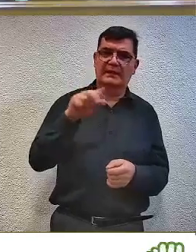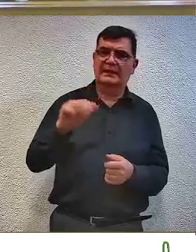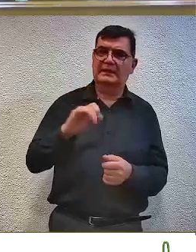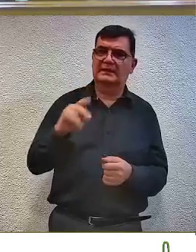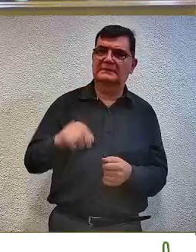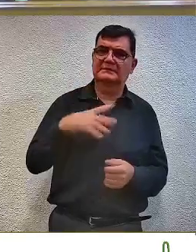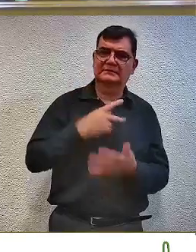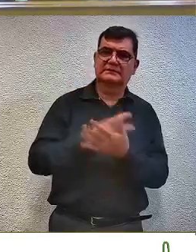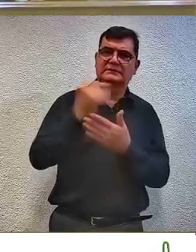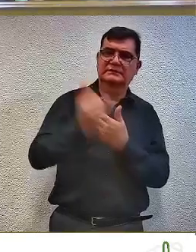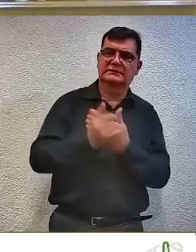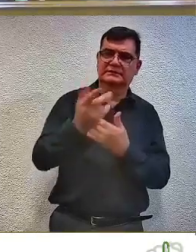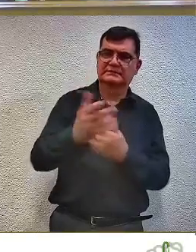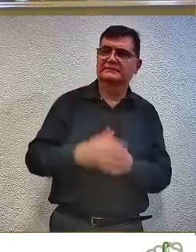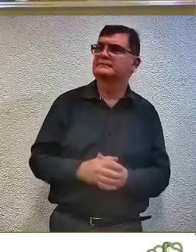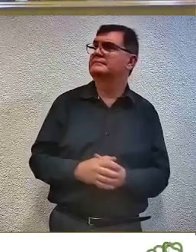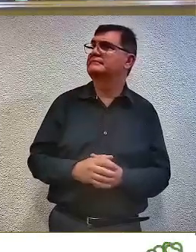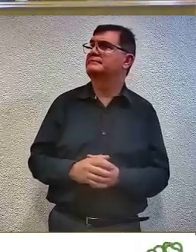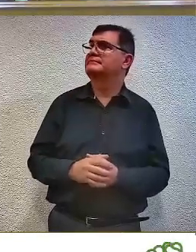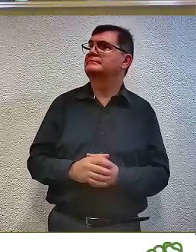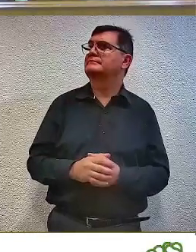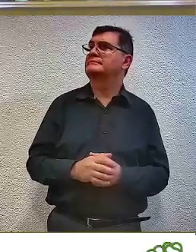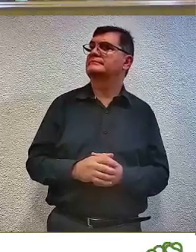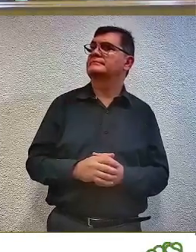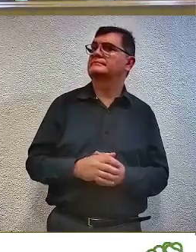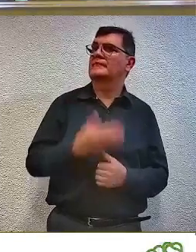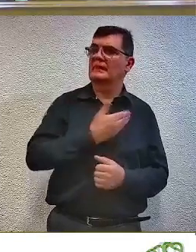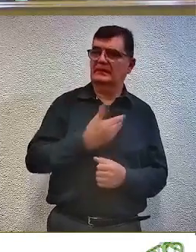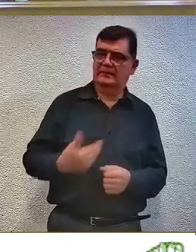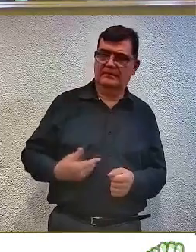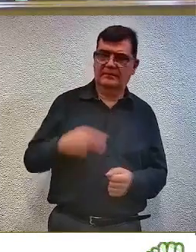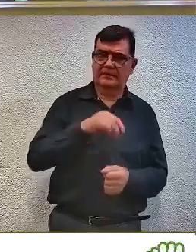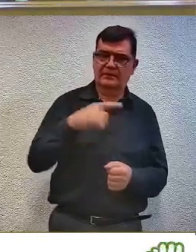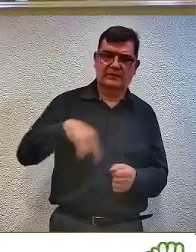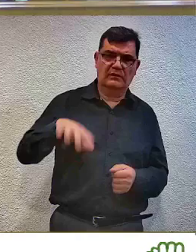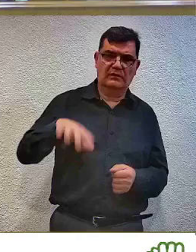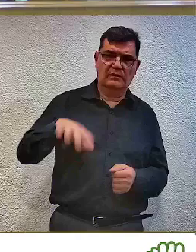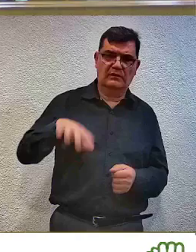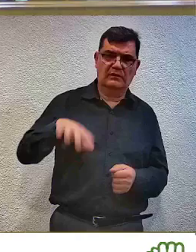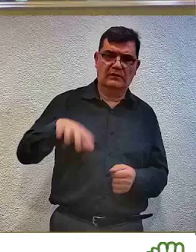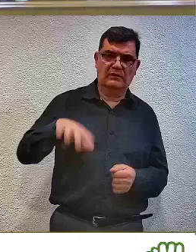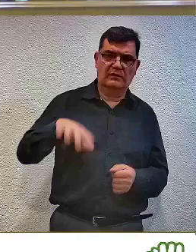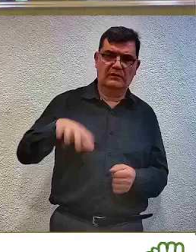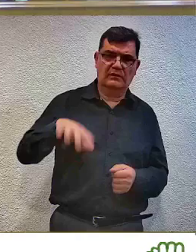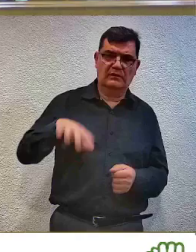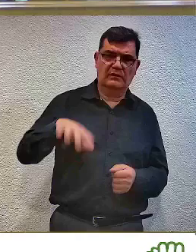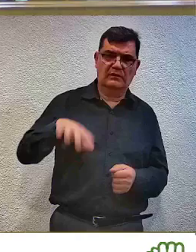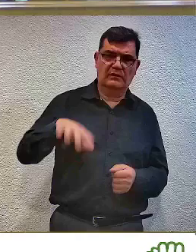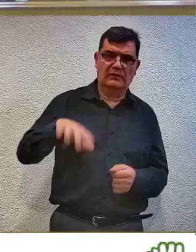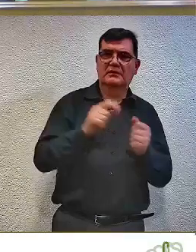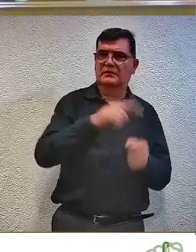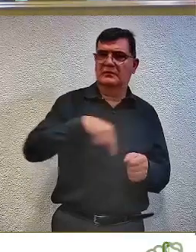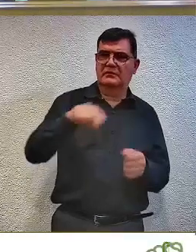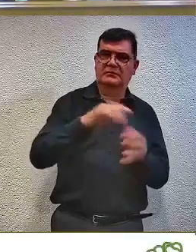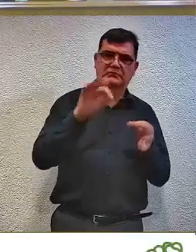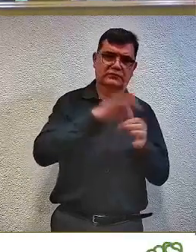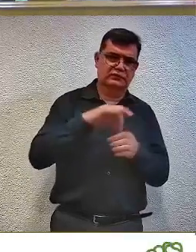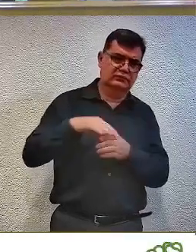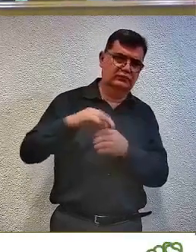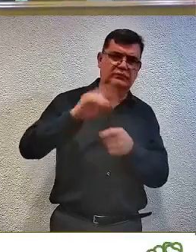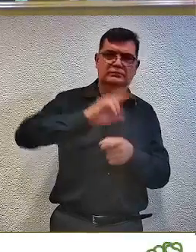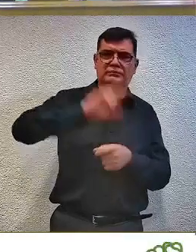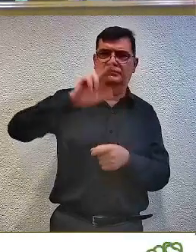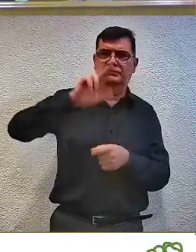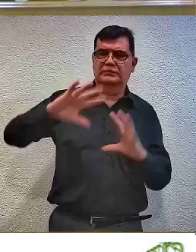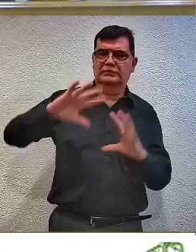Es proyecto de la ponencia. Magistrada presidenta, magistrada, magistrados, el proyecto de resolución fue aprobado por unanimidad de votos.